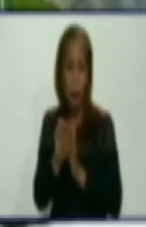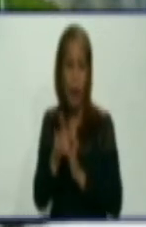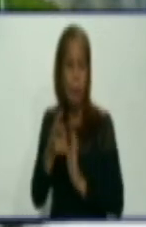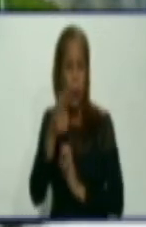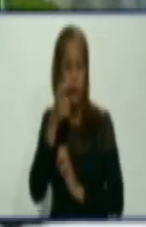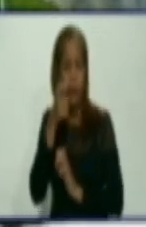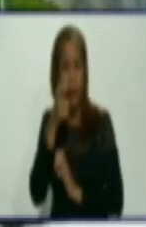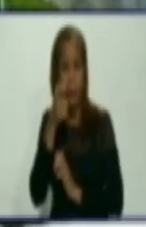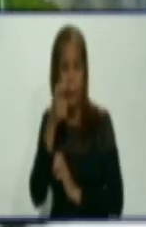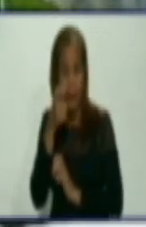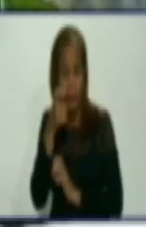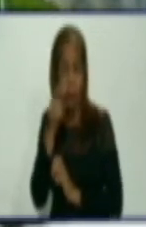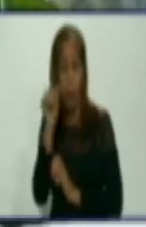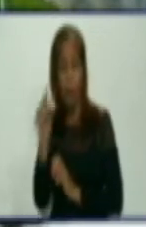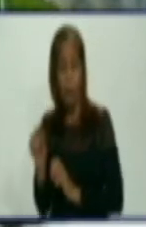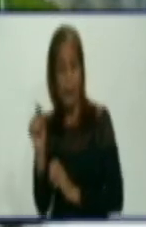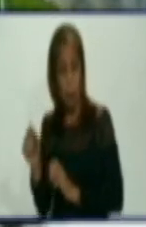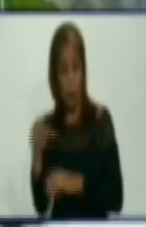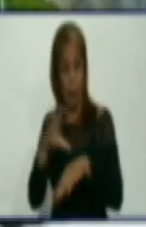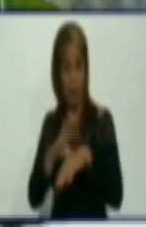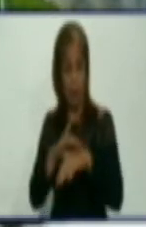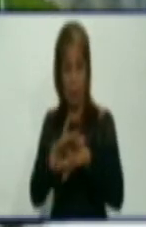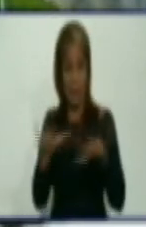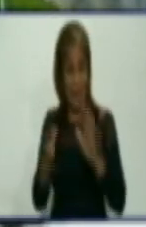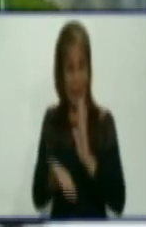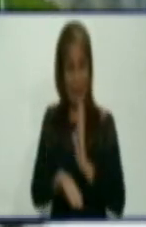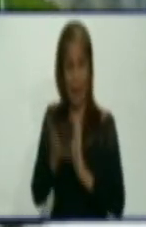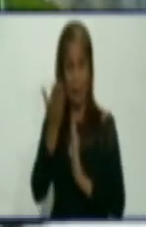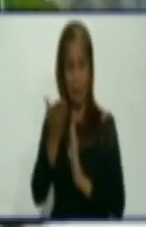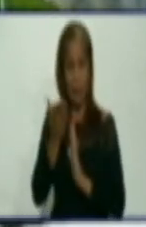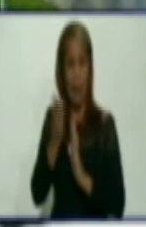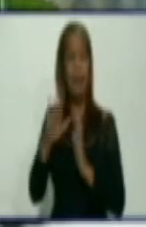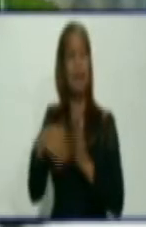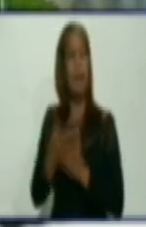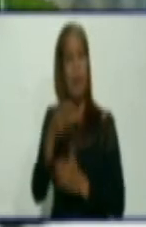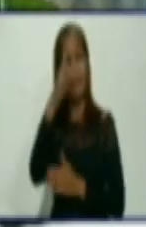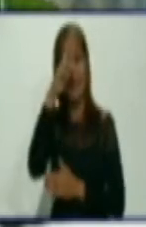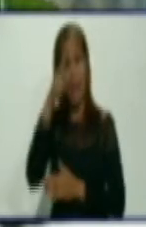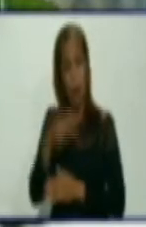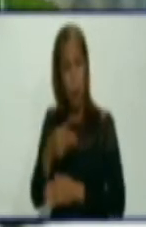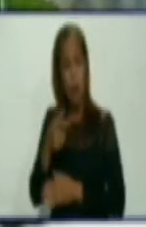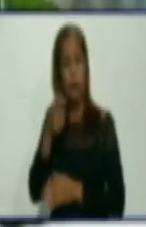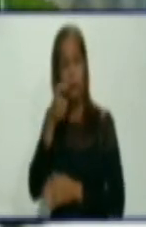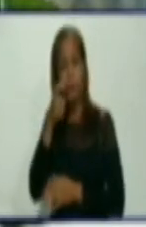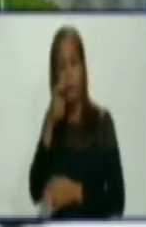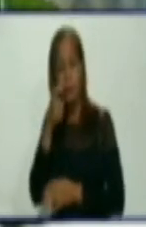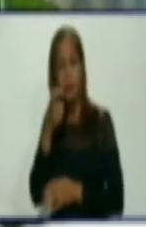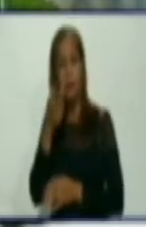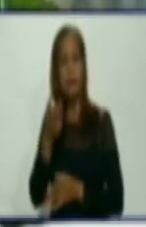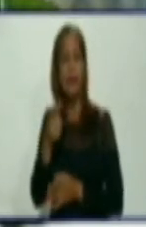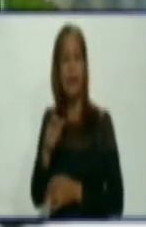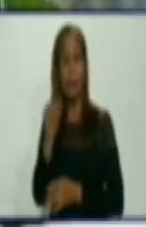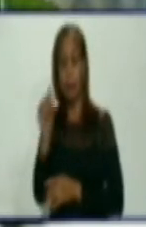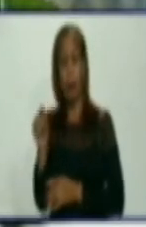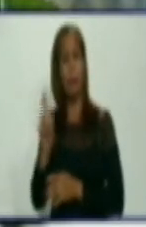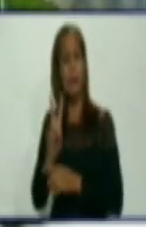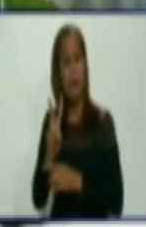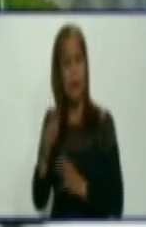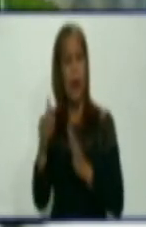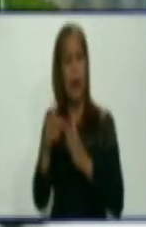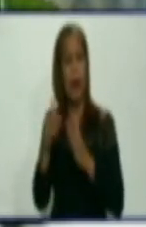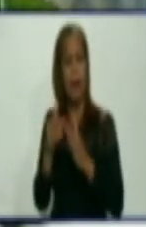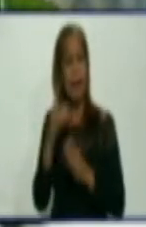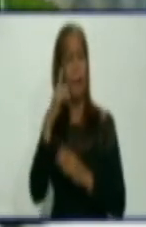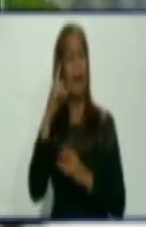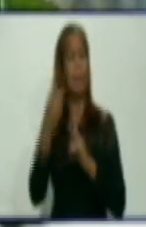segundo aspecto, acaba de explicarnos que hoy estamos en condiciones de intensificar el accionar de